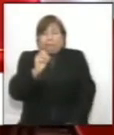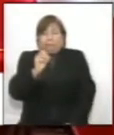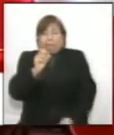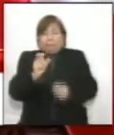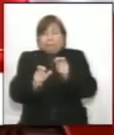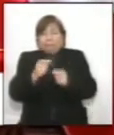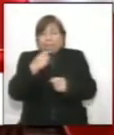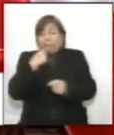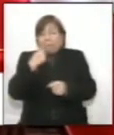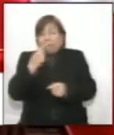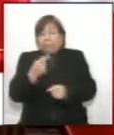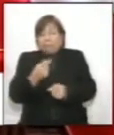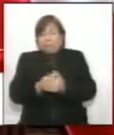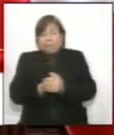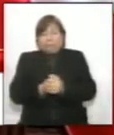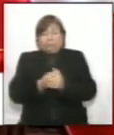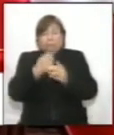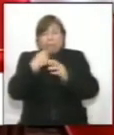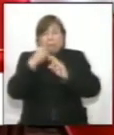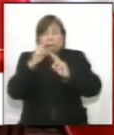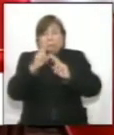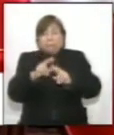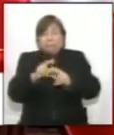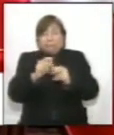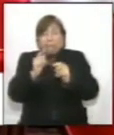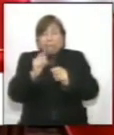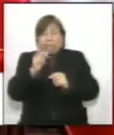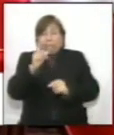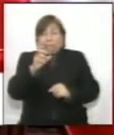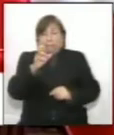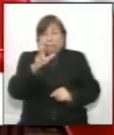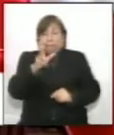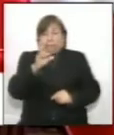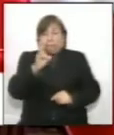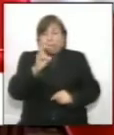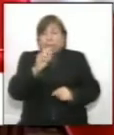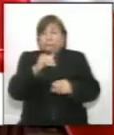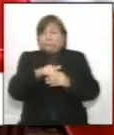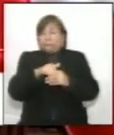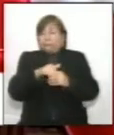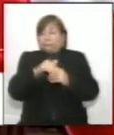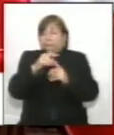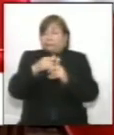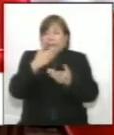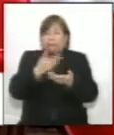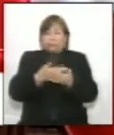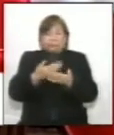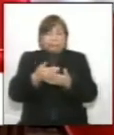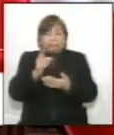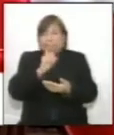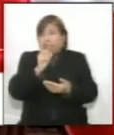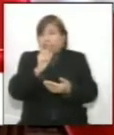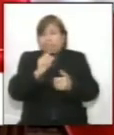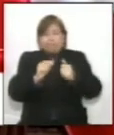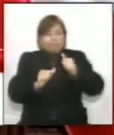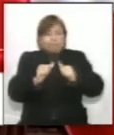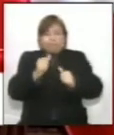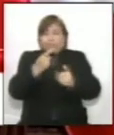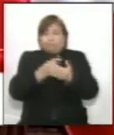expresión. El resultado de esos 37 votos a favor es una clara evidencia que el señor no ha convencido.